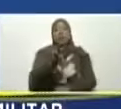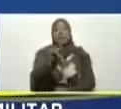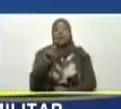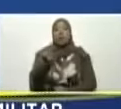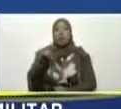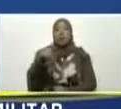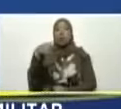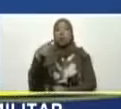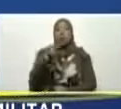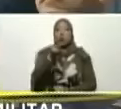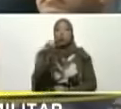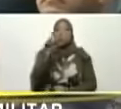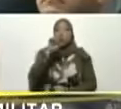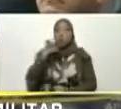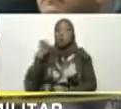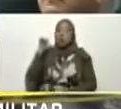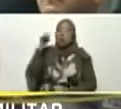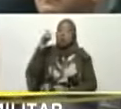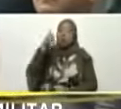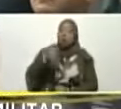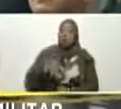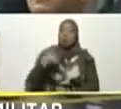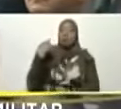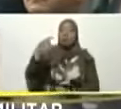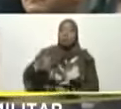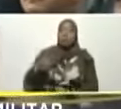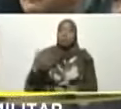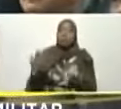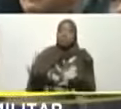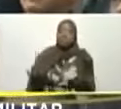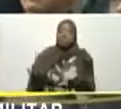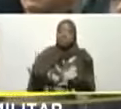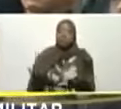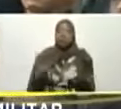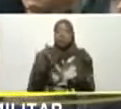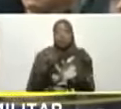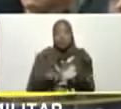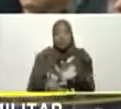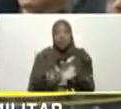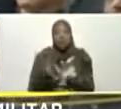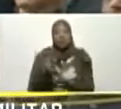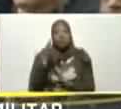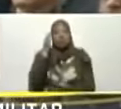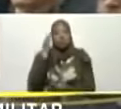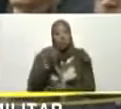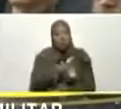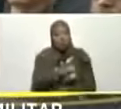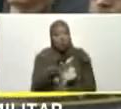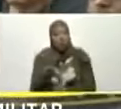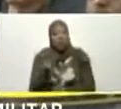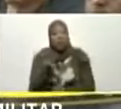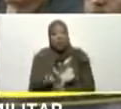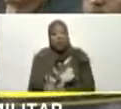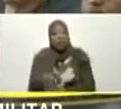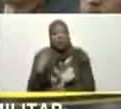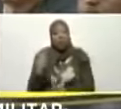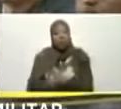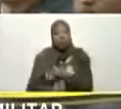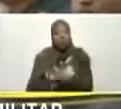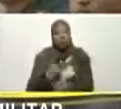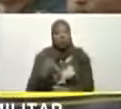años después. Y además Ustedes son también creación